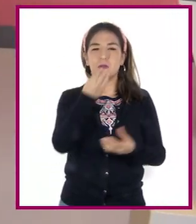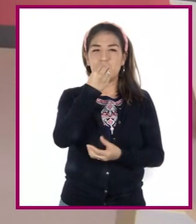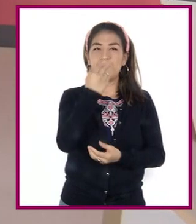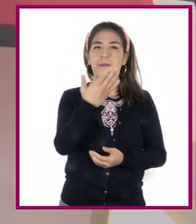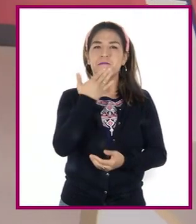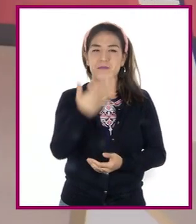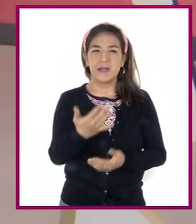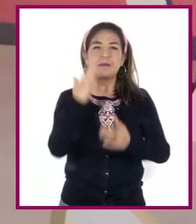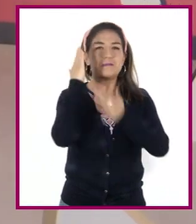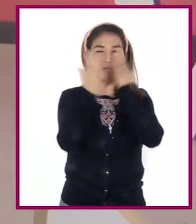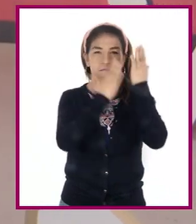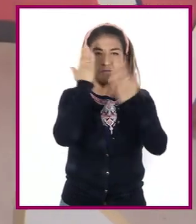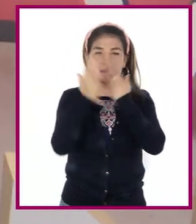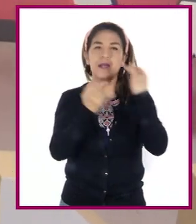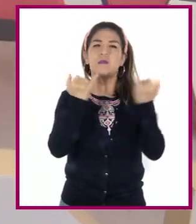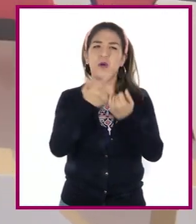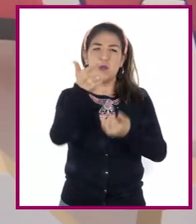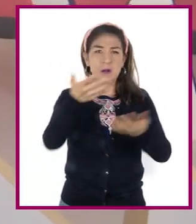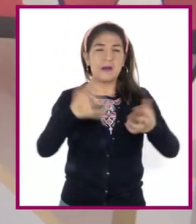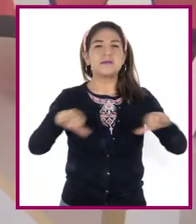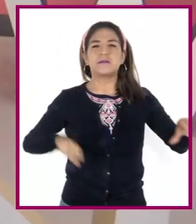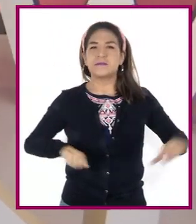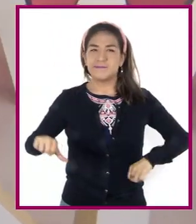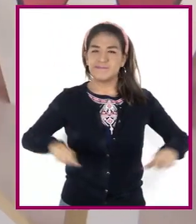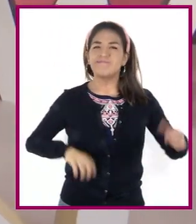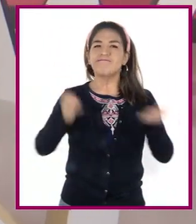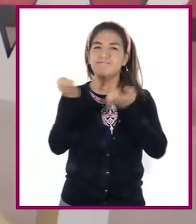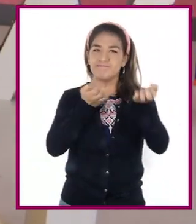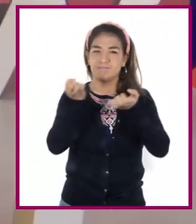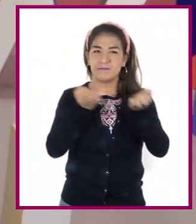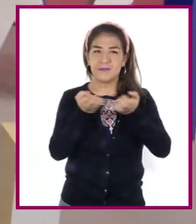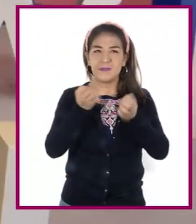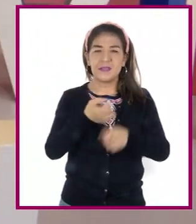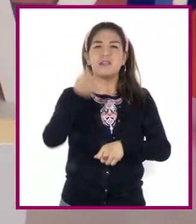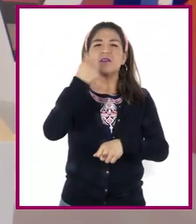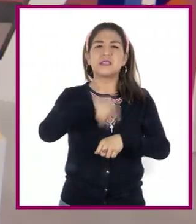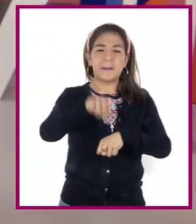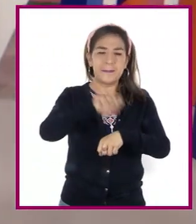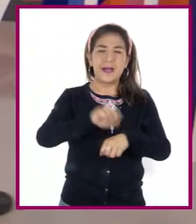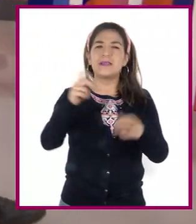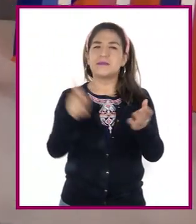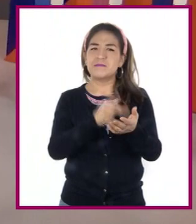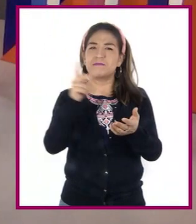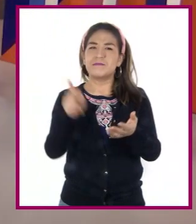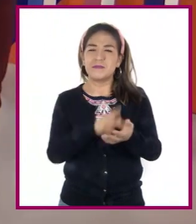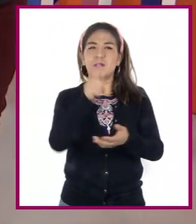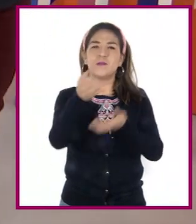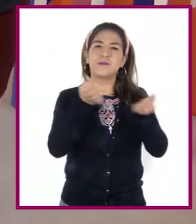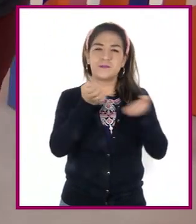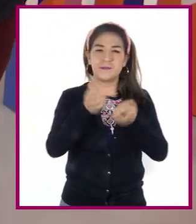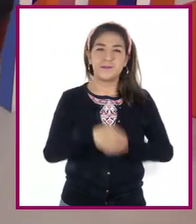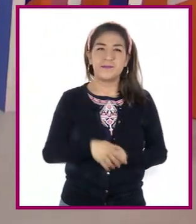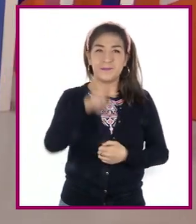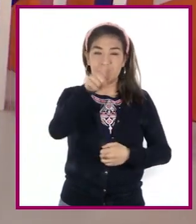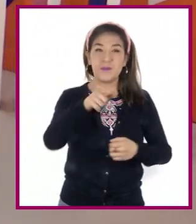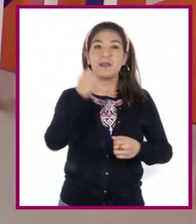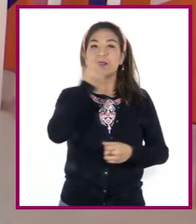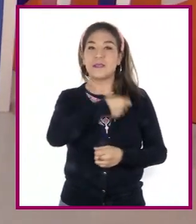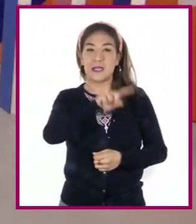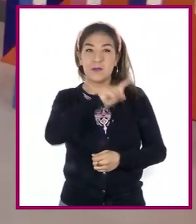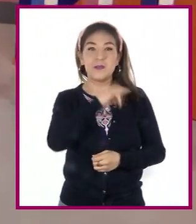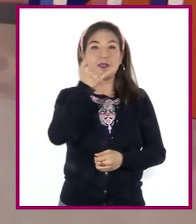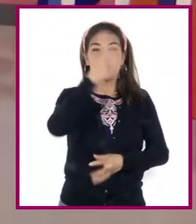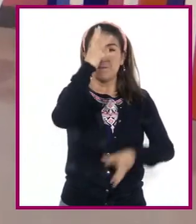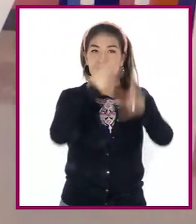como, dentro de lo posible, realizar actividad física varias veces por semana. Recuerden que la salud, como el